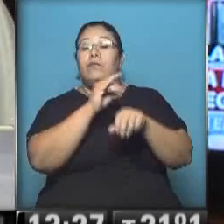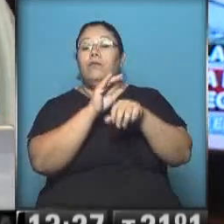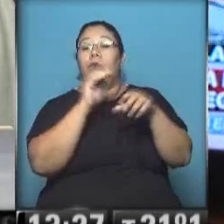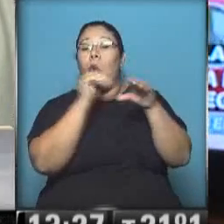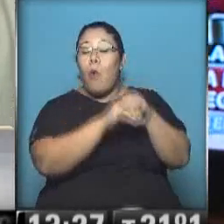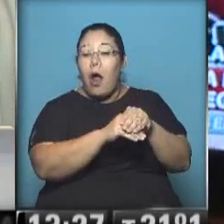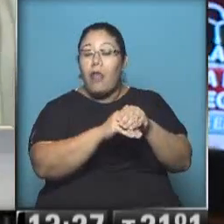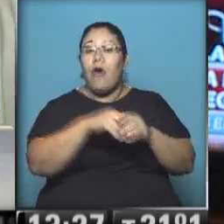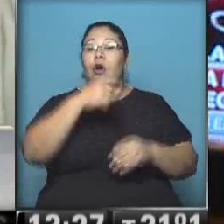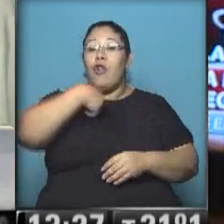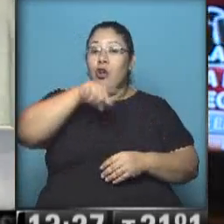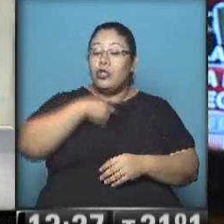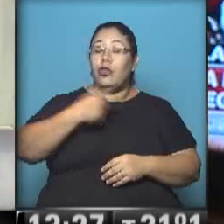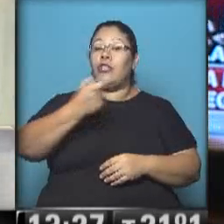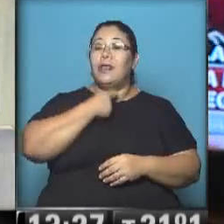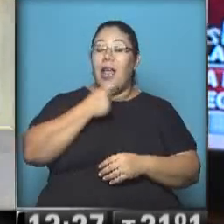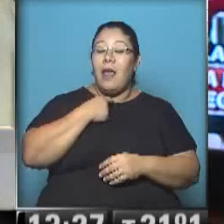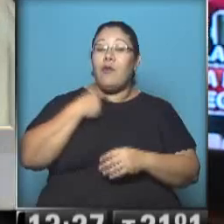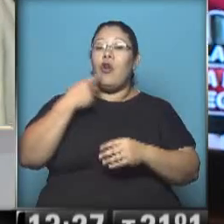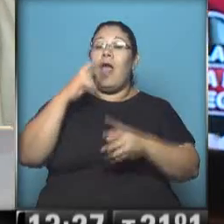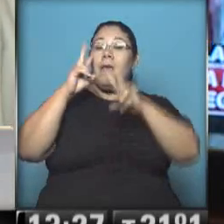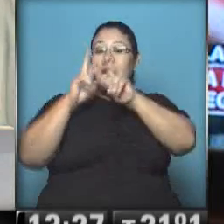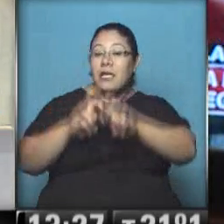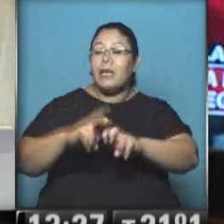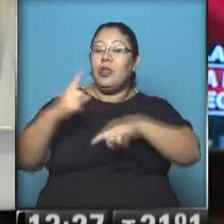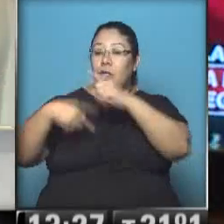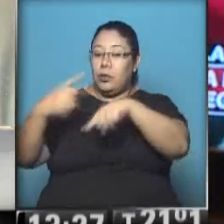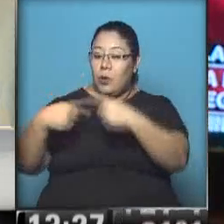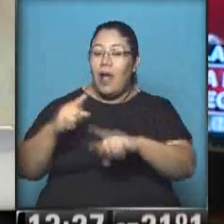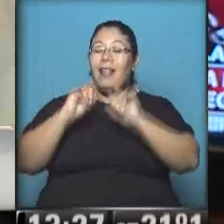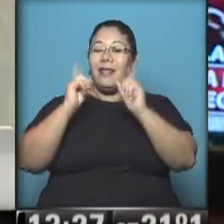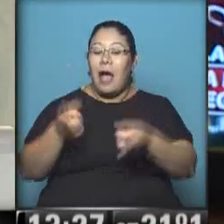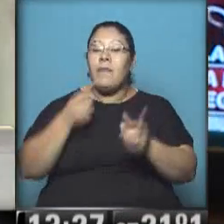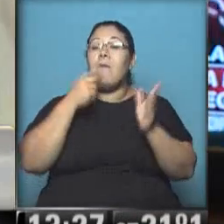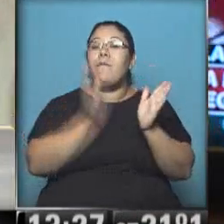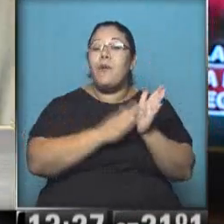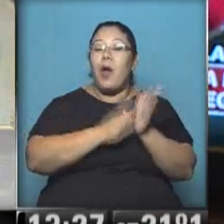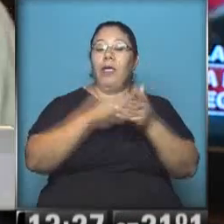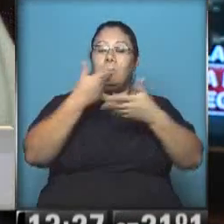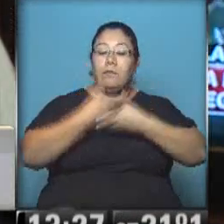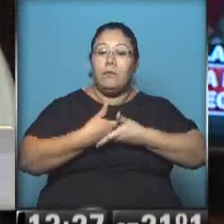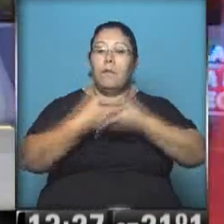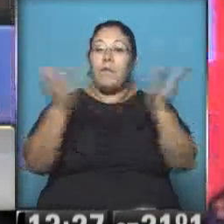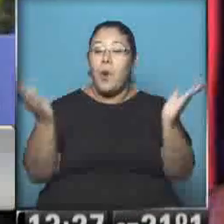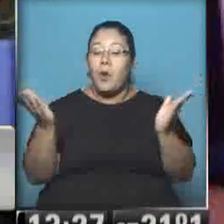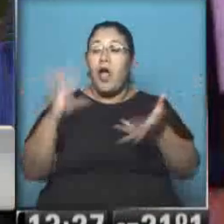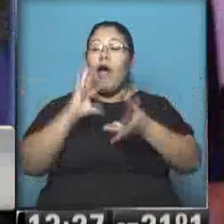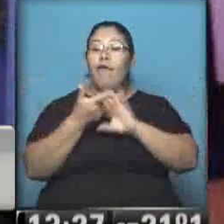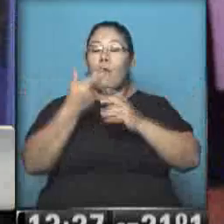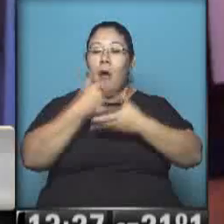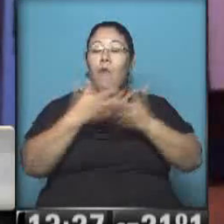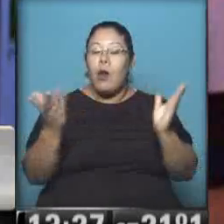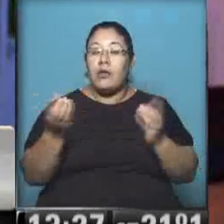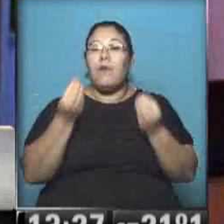hagan pública todos los elementos con los que se cuentan, precisamente para que la sociedad argentina se dé cuenta de lo ridículo que es